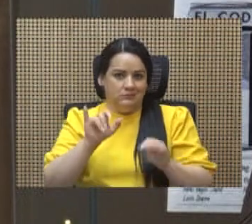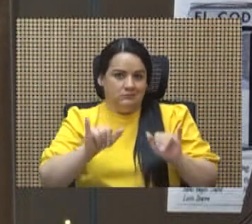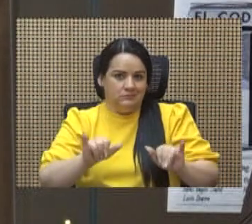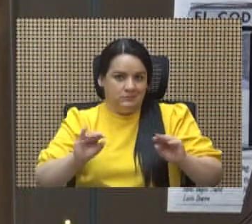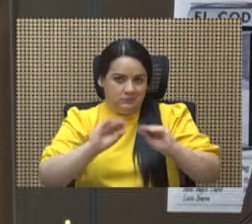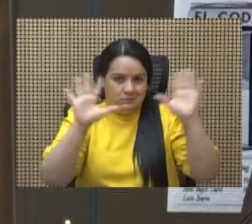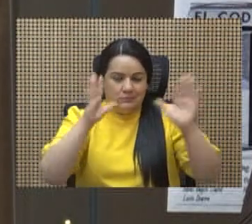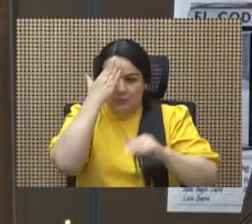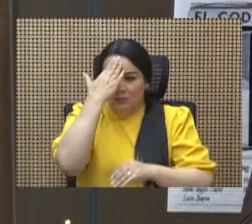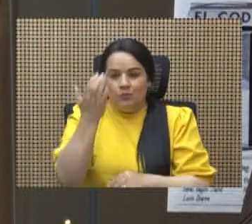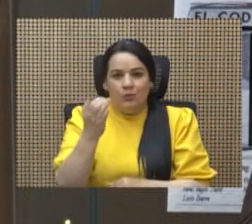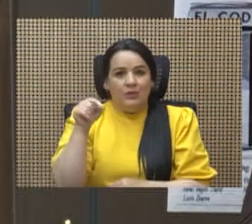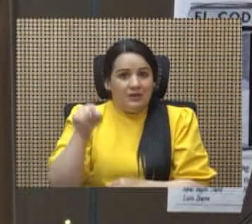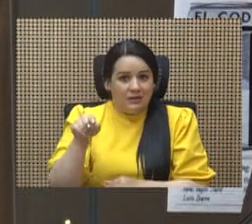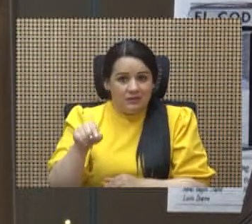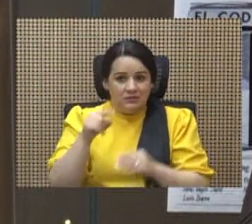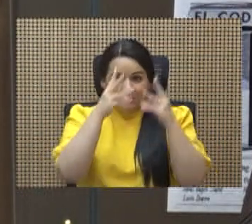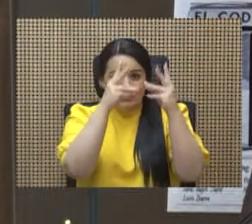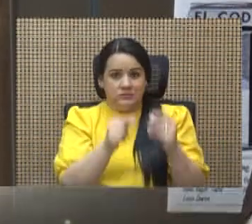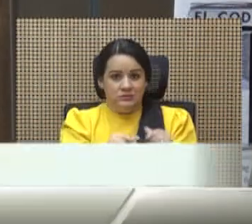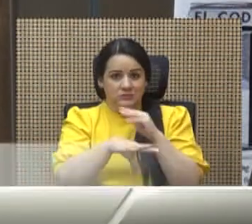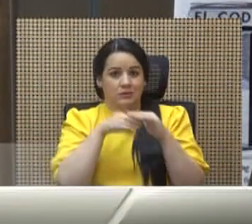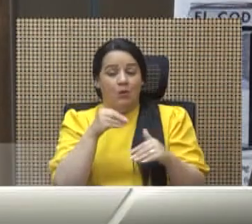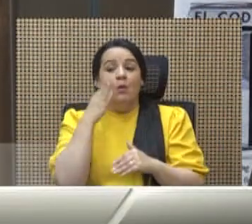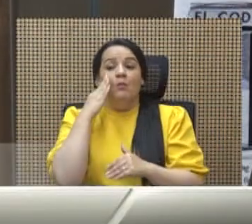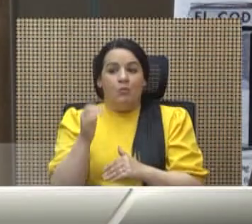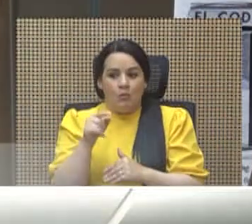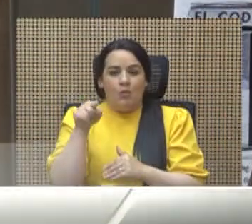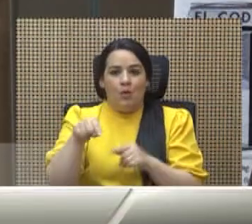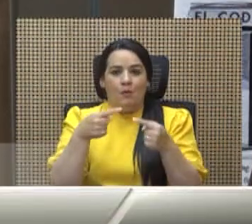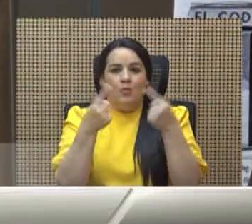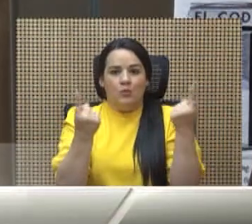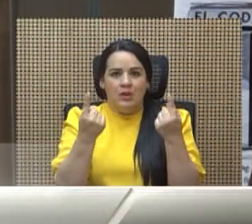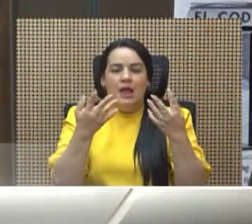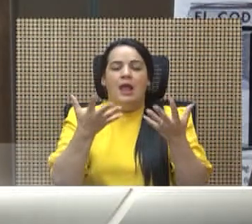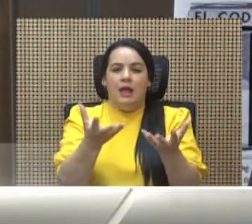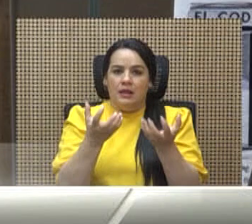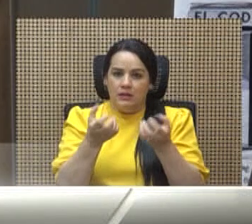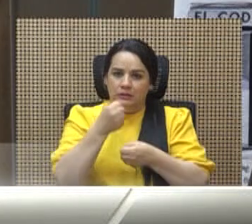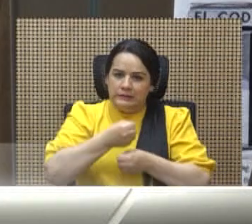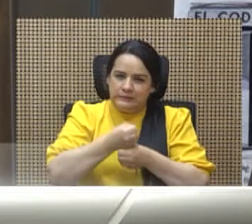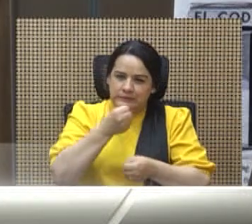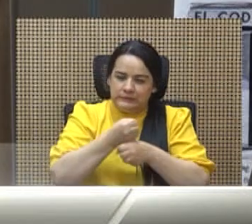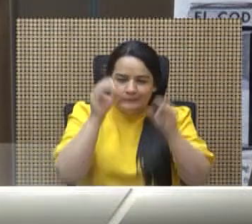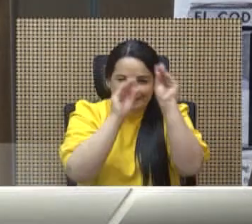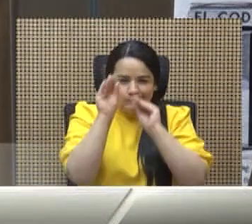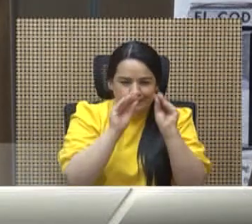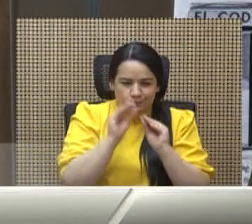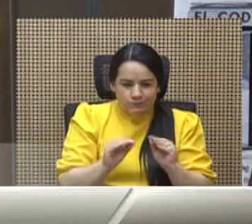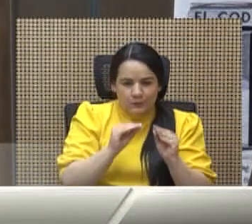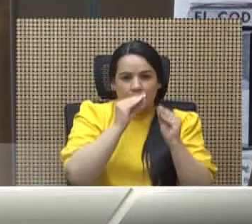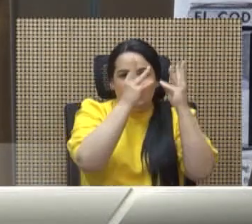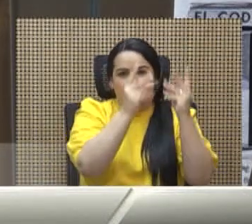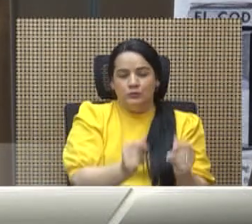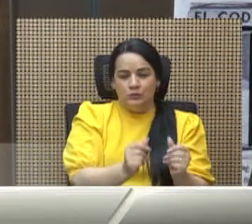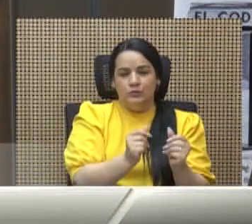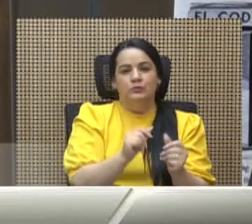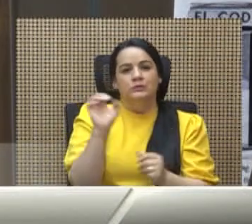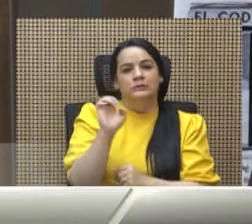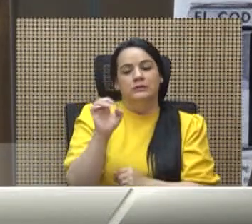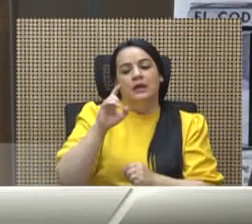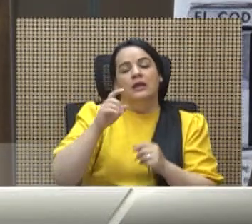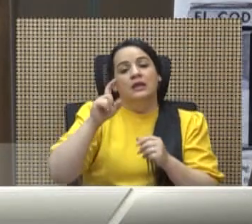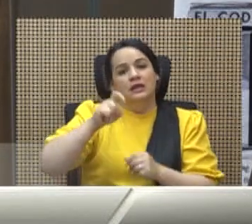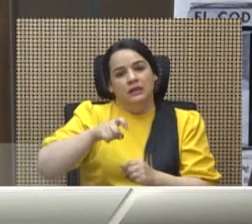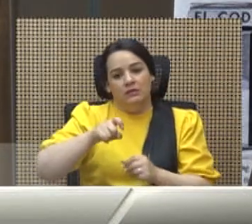porque la oposición ha querido construir alrededor de este presupuesto extraordinario que lo podemos votar hoy en segundo debate